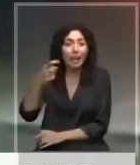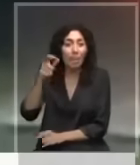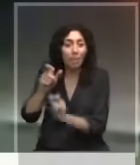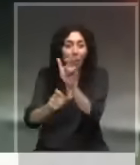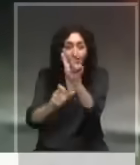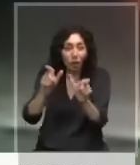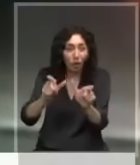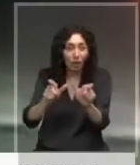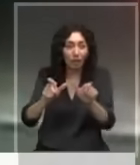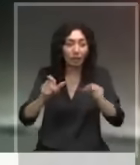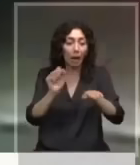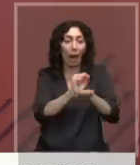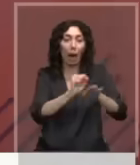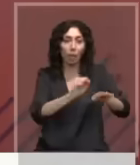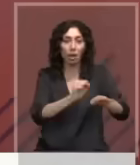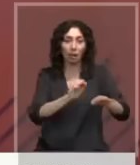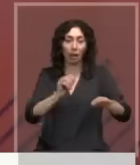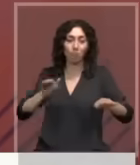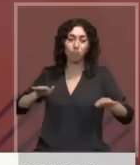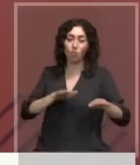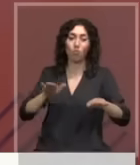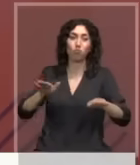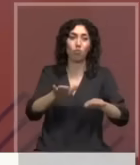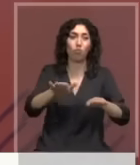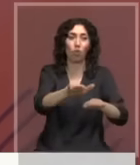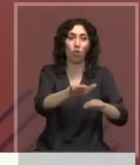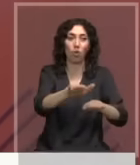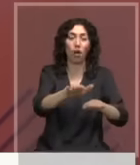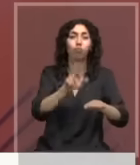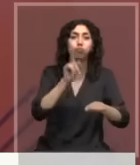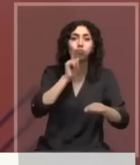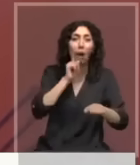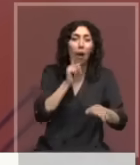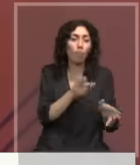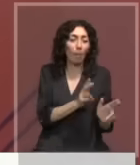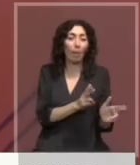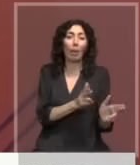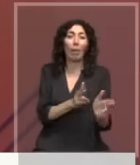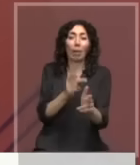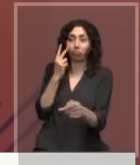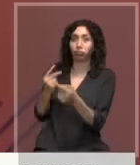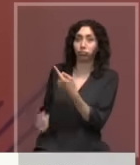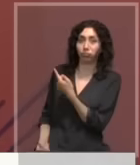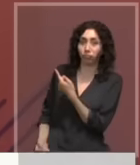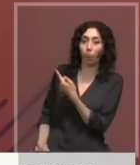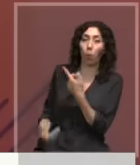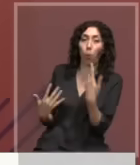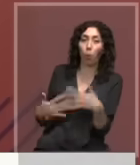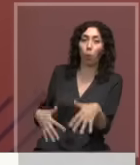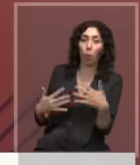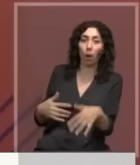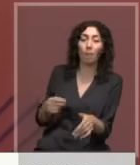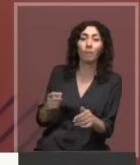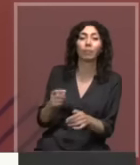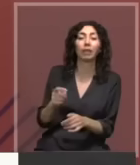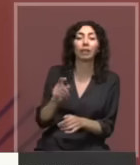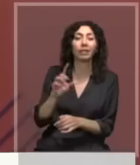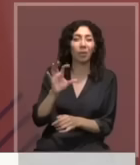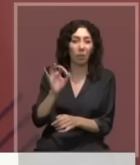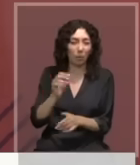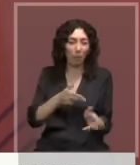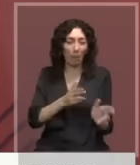empotraron en una camioneta una ametralladora antiaérea calibre .50, la que dispararon